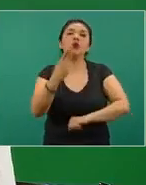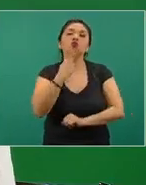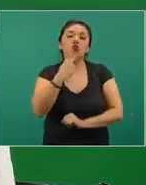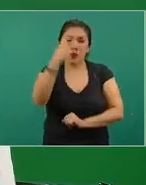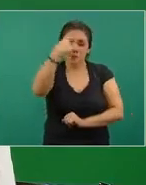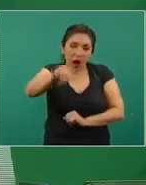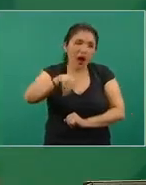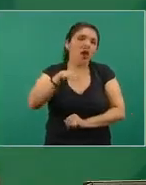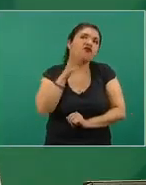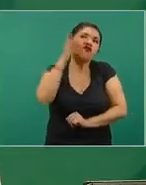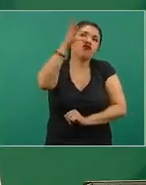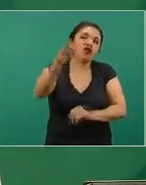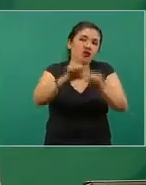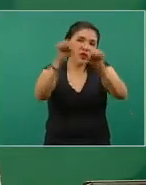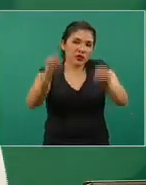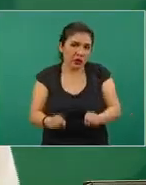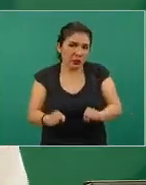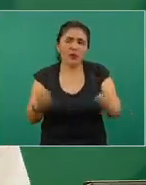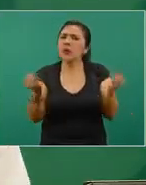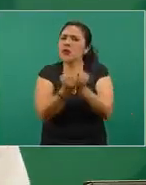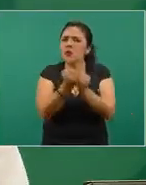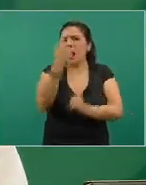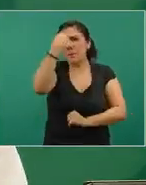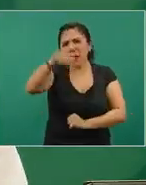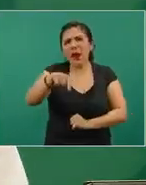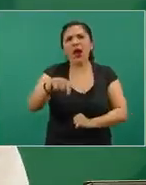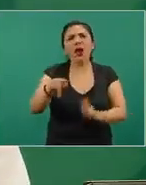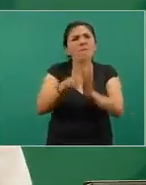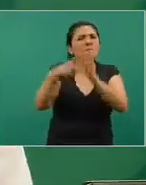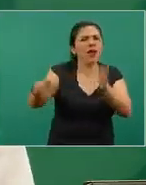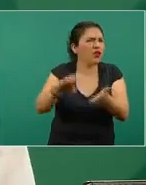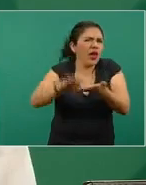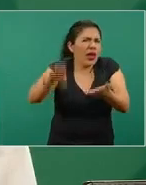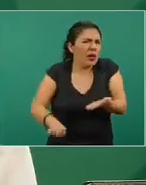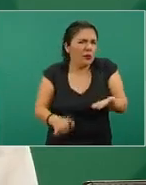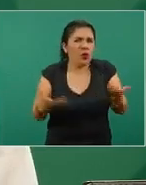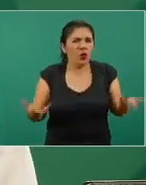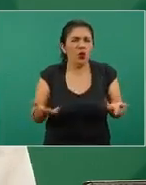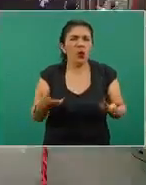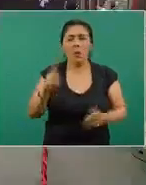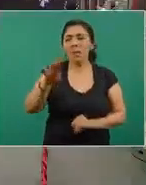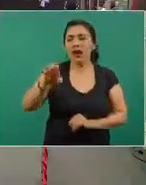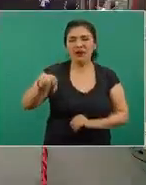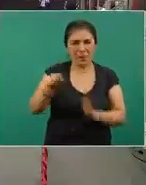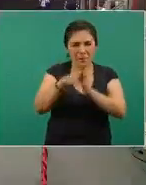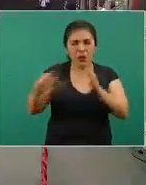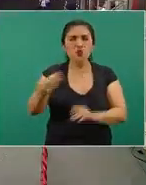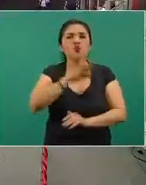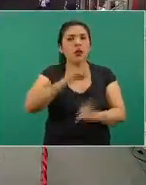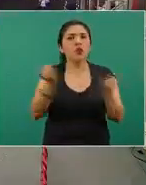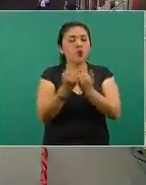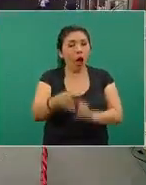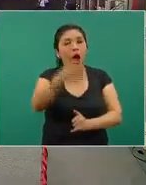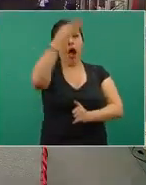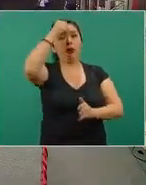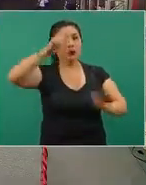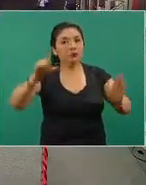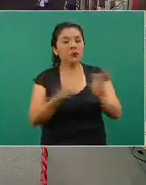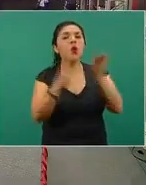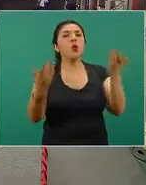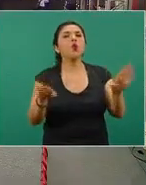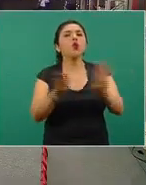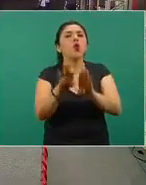casi cualquier sistema, incluyendo para la prensa, por ejemplo, que la prensa podría también tomar lecciones útiles sobre